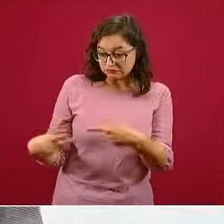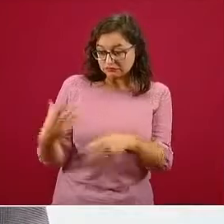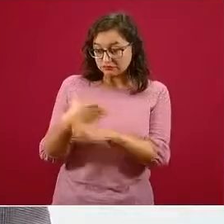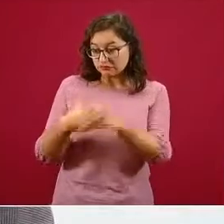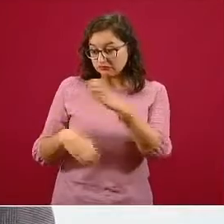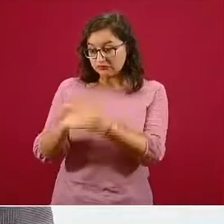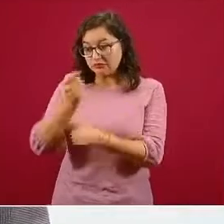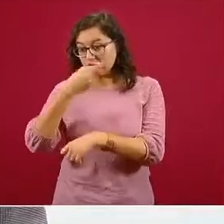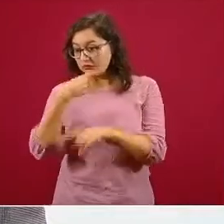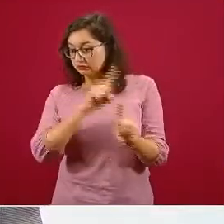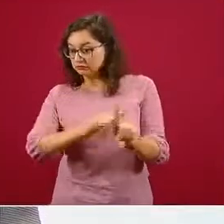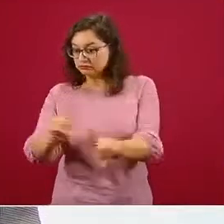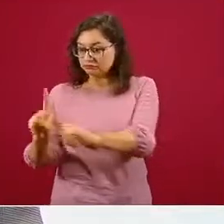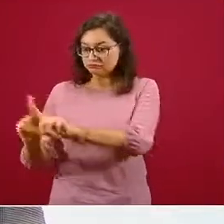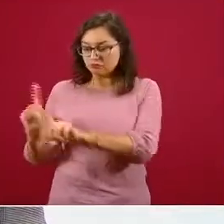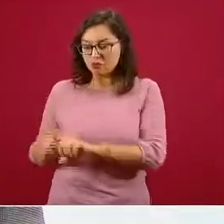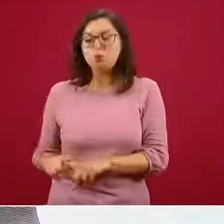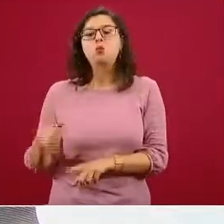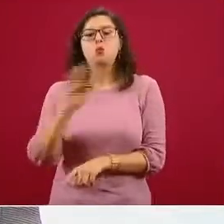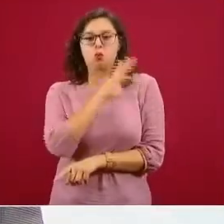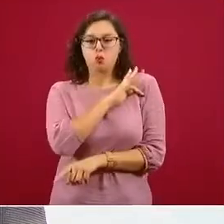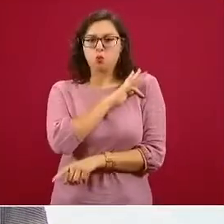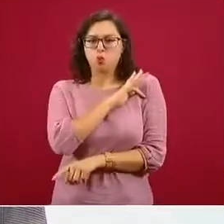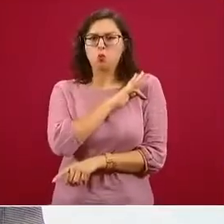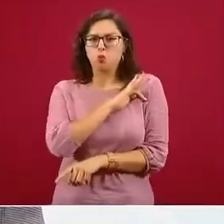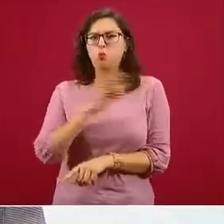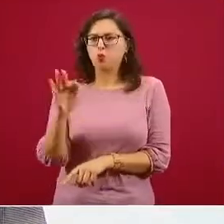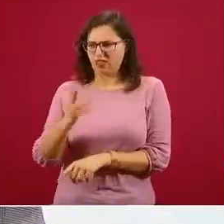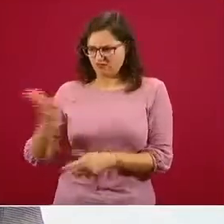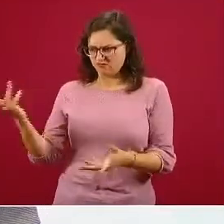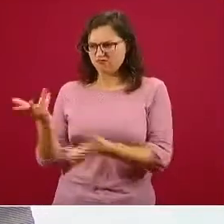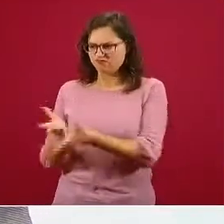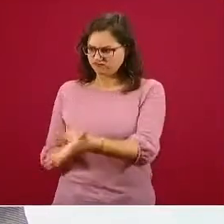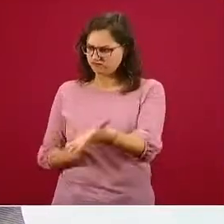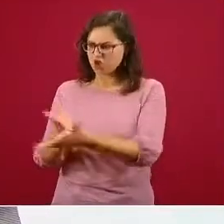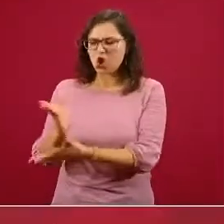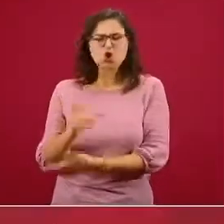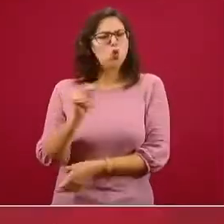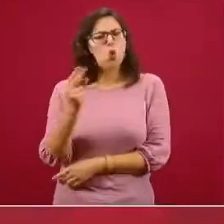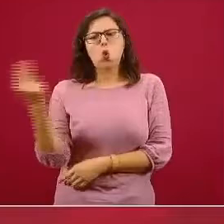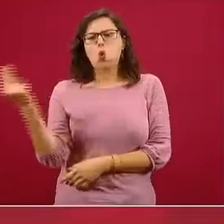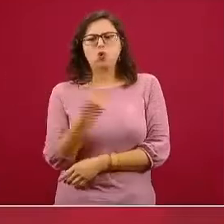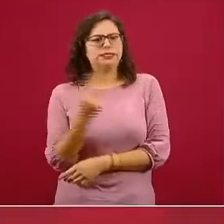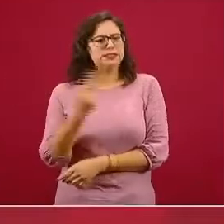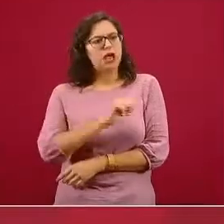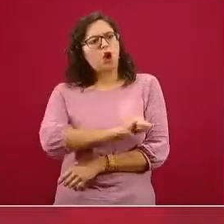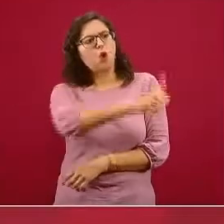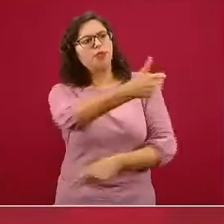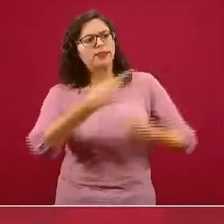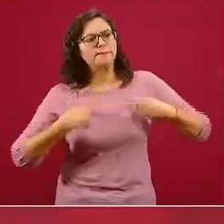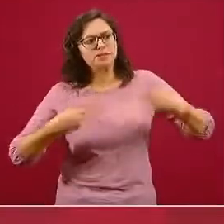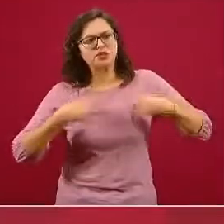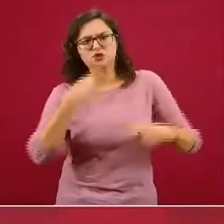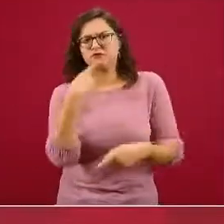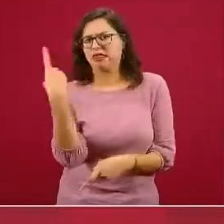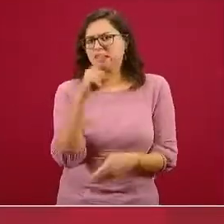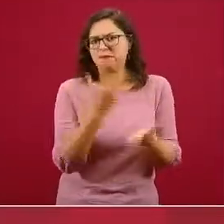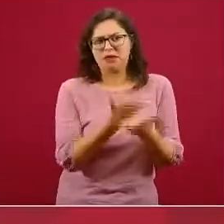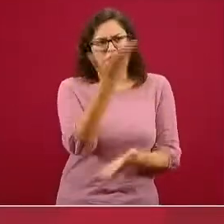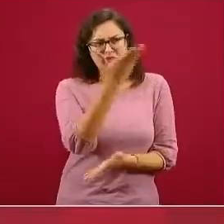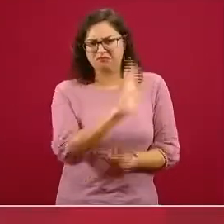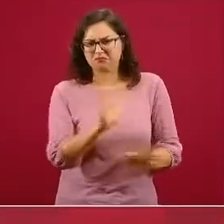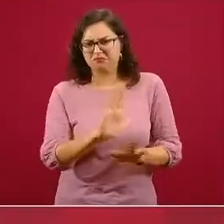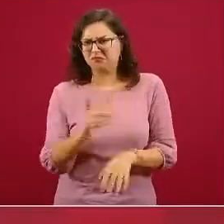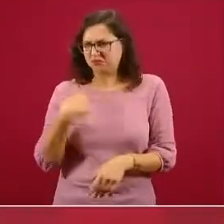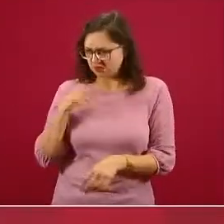insumos y productos, puede actuar de oficio. ¿Esto qué quiere decir? Que no necesita mediar una denuncia específica, sino